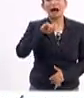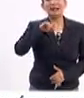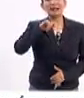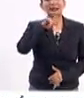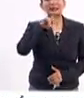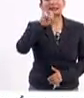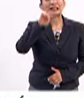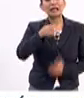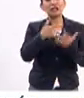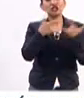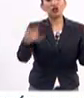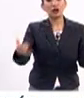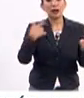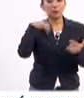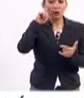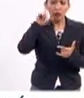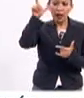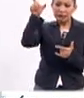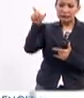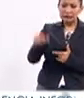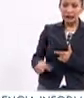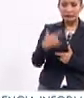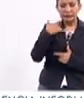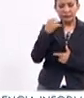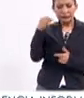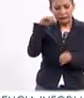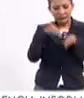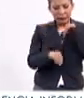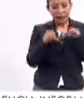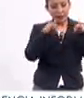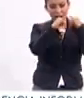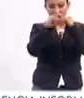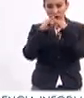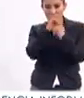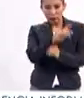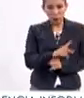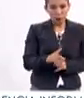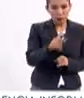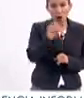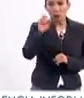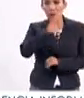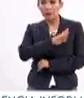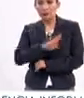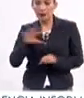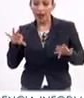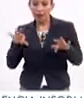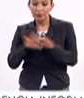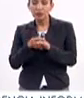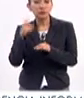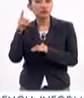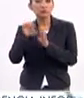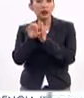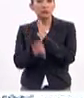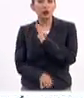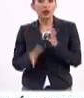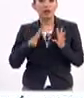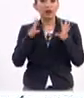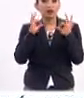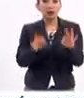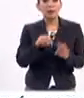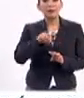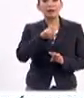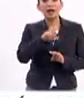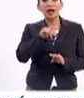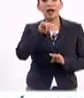Malitzin, la historia de un enigma, suma los esfuerzos tanto de instituciones públicas como privadas, entre ellas la Fundación